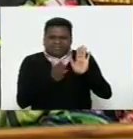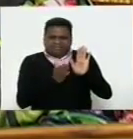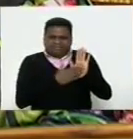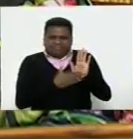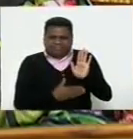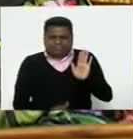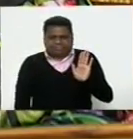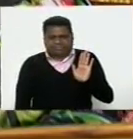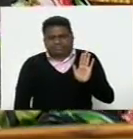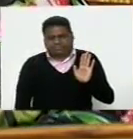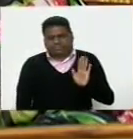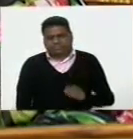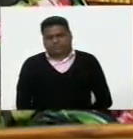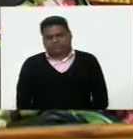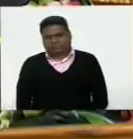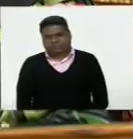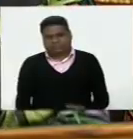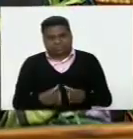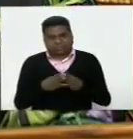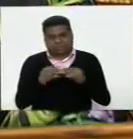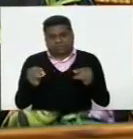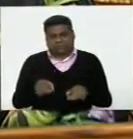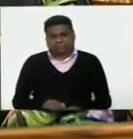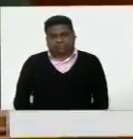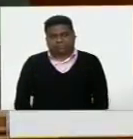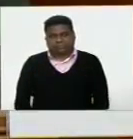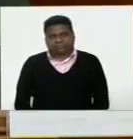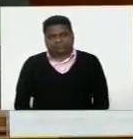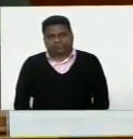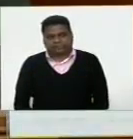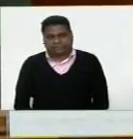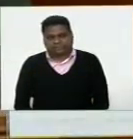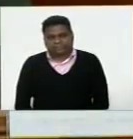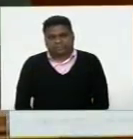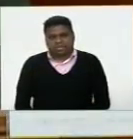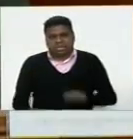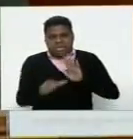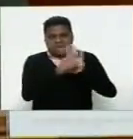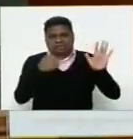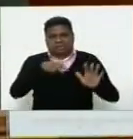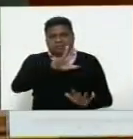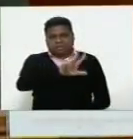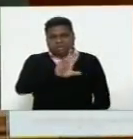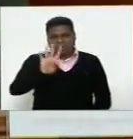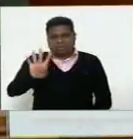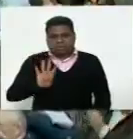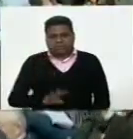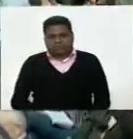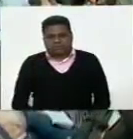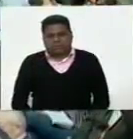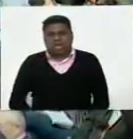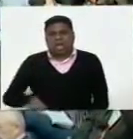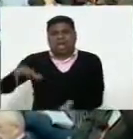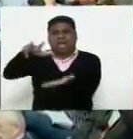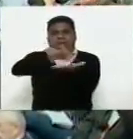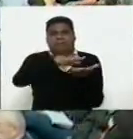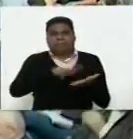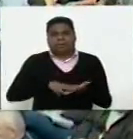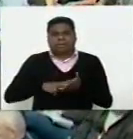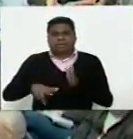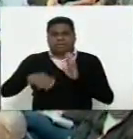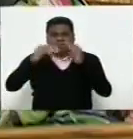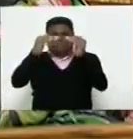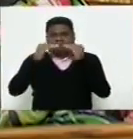decreto constituyente. Es todo. En consideración al artículo 34, aprobado. Siguiente